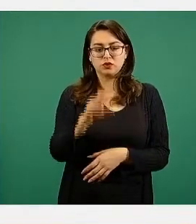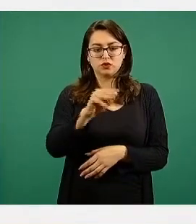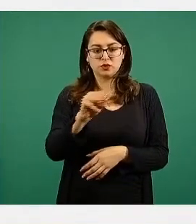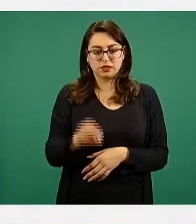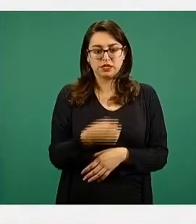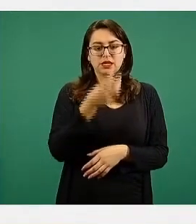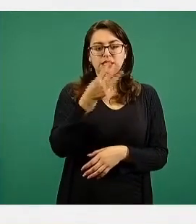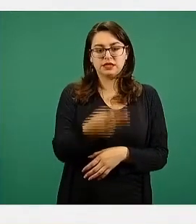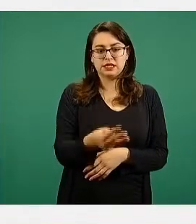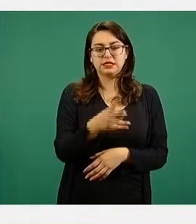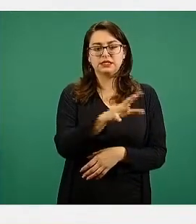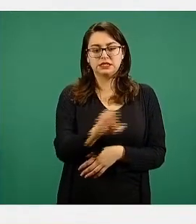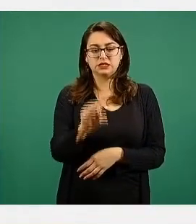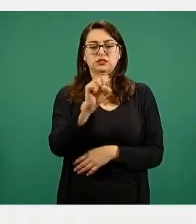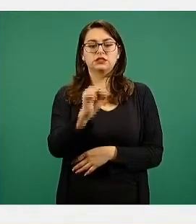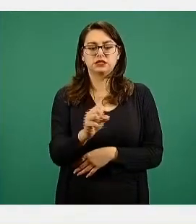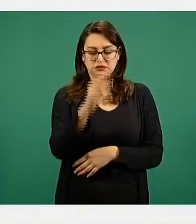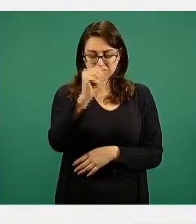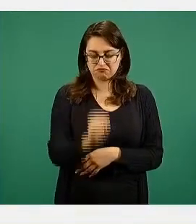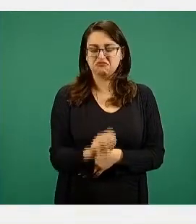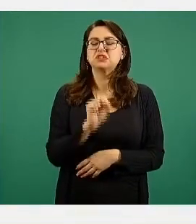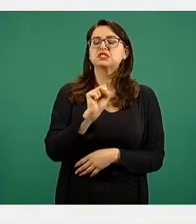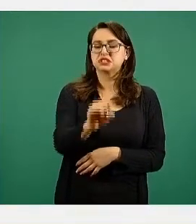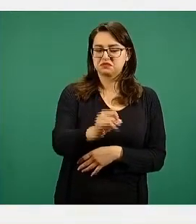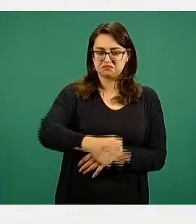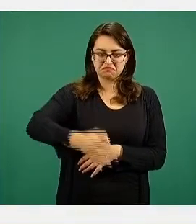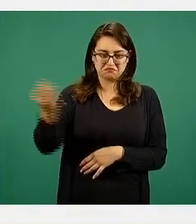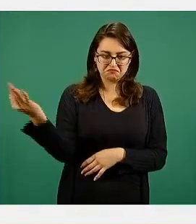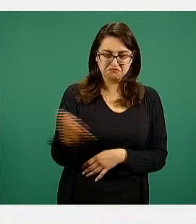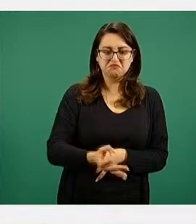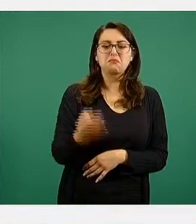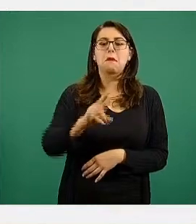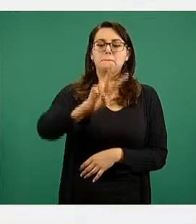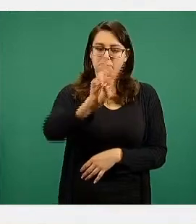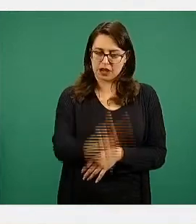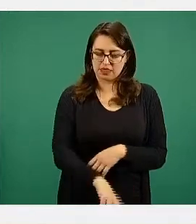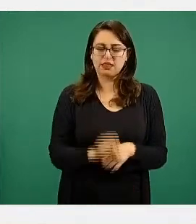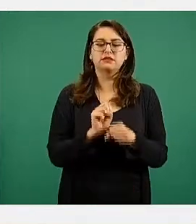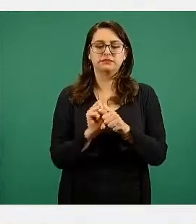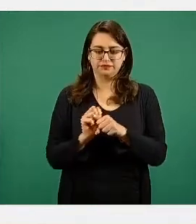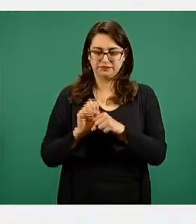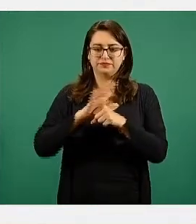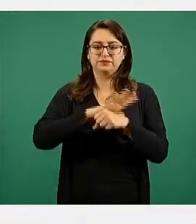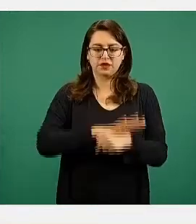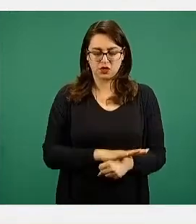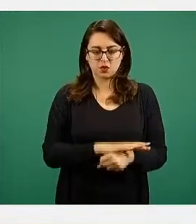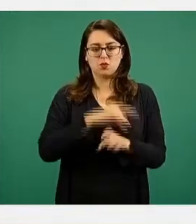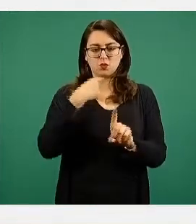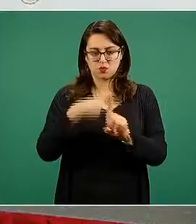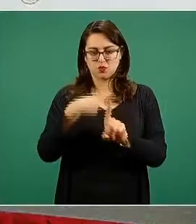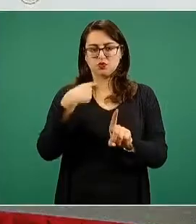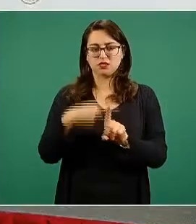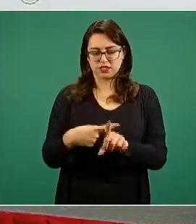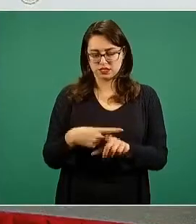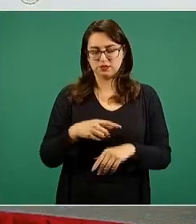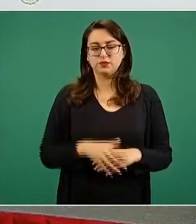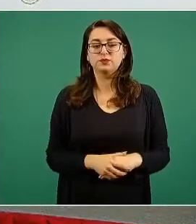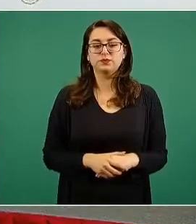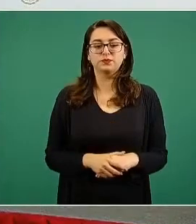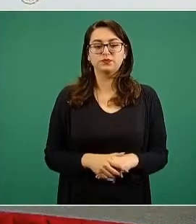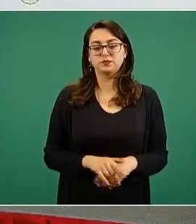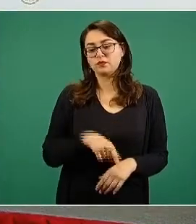1.493.569 que han resultado con, valga la redundancia, un resultado positivo, una prueba positiva al virus SARS-CoV-2